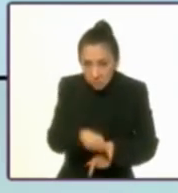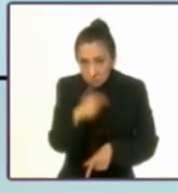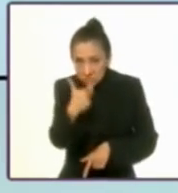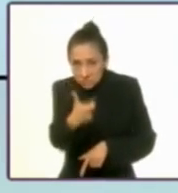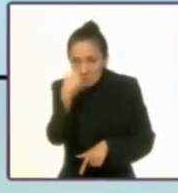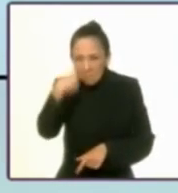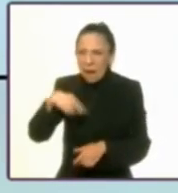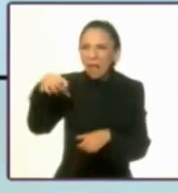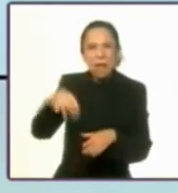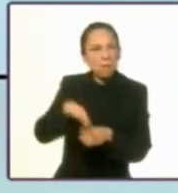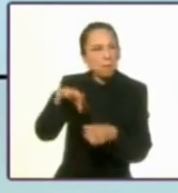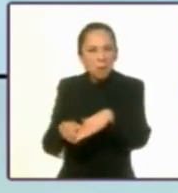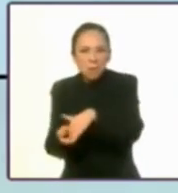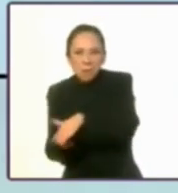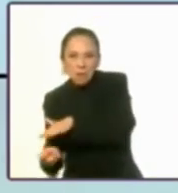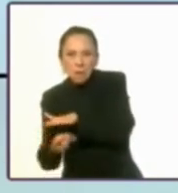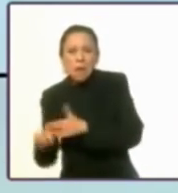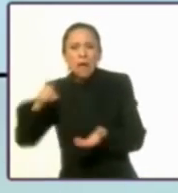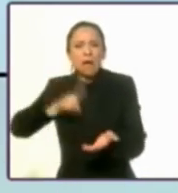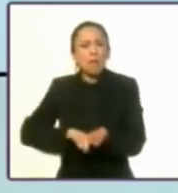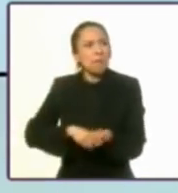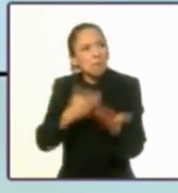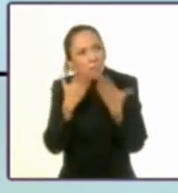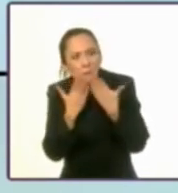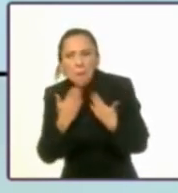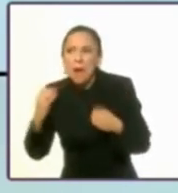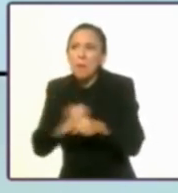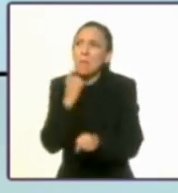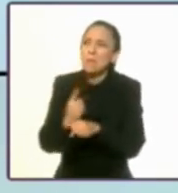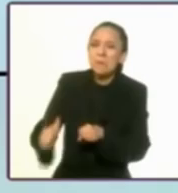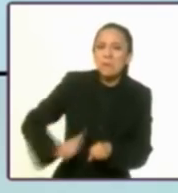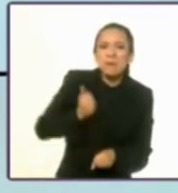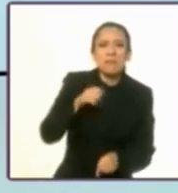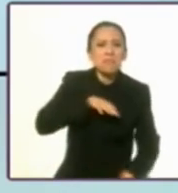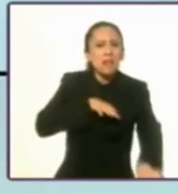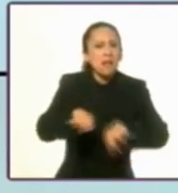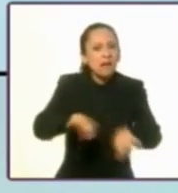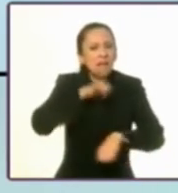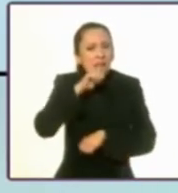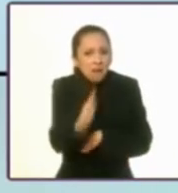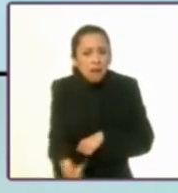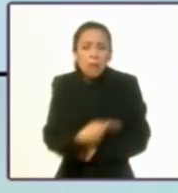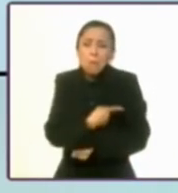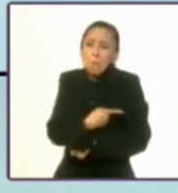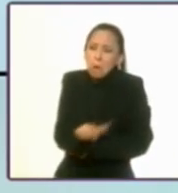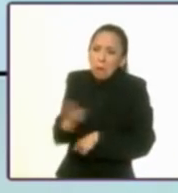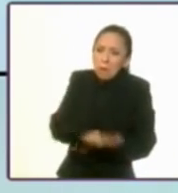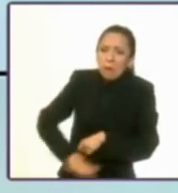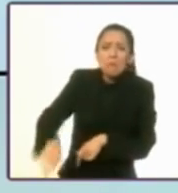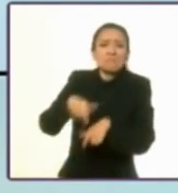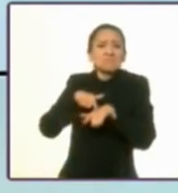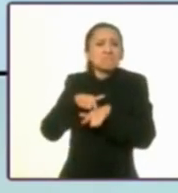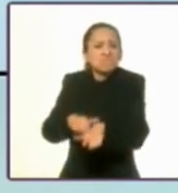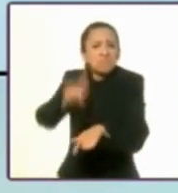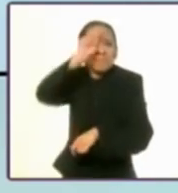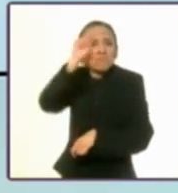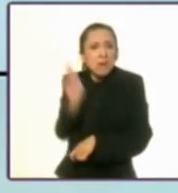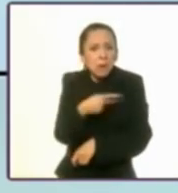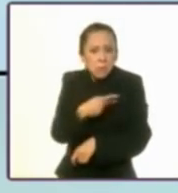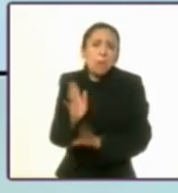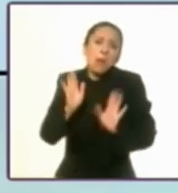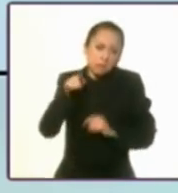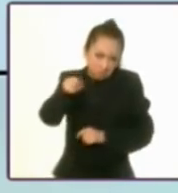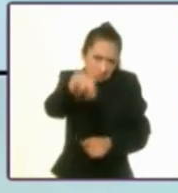ciudad sin oportunidades sin empleo y en el que los pobres cada vez son más pobres entonces vota por los mismos partidos de siempre